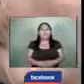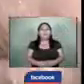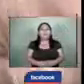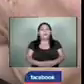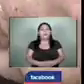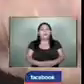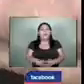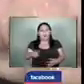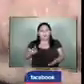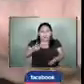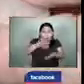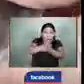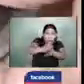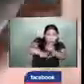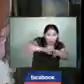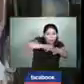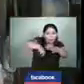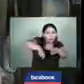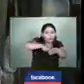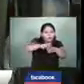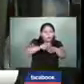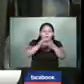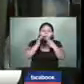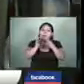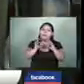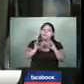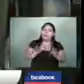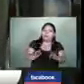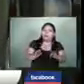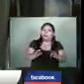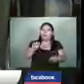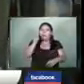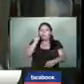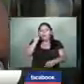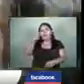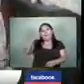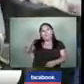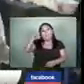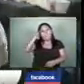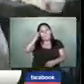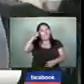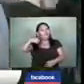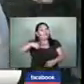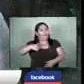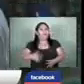Llegar a esta cocina es un privilegio, así lo considero.